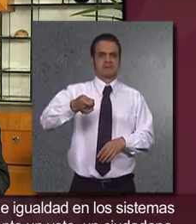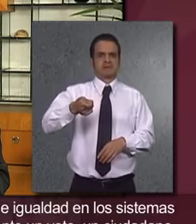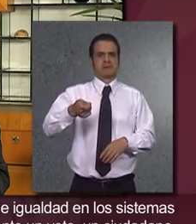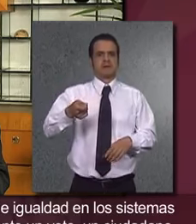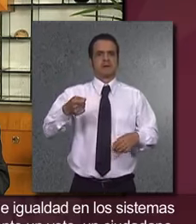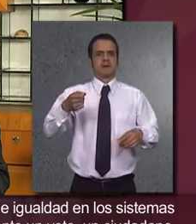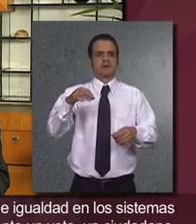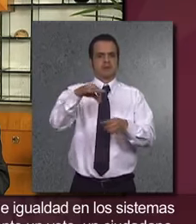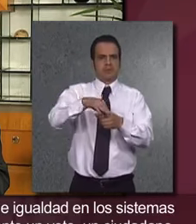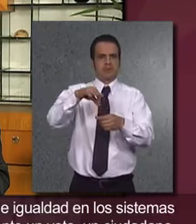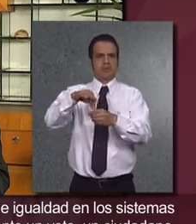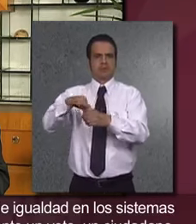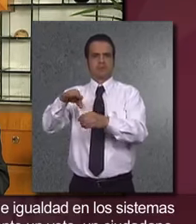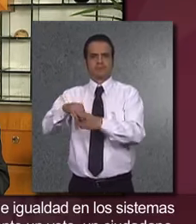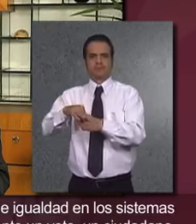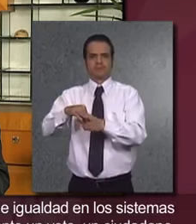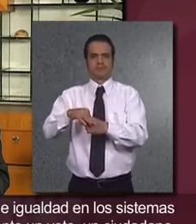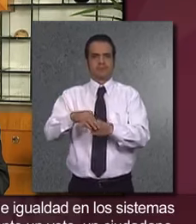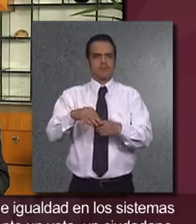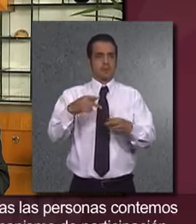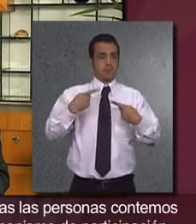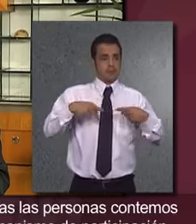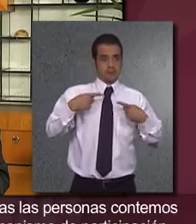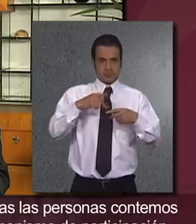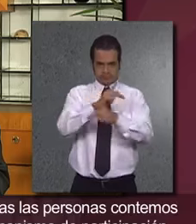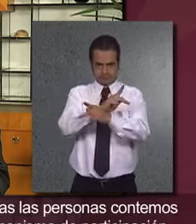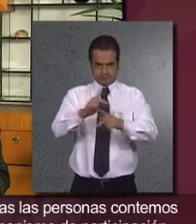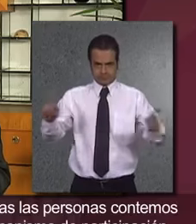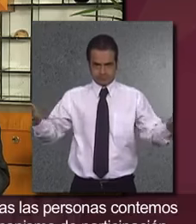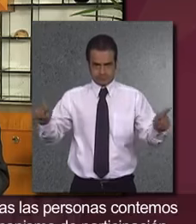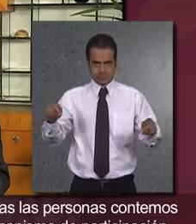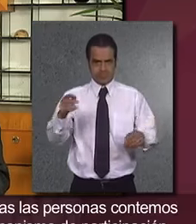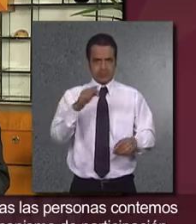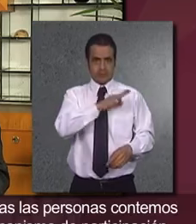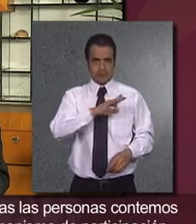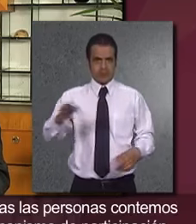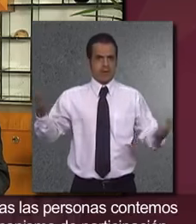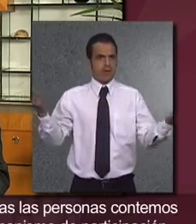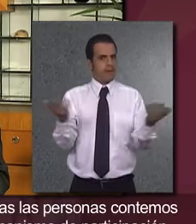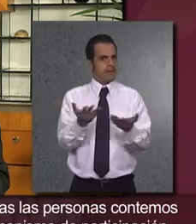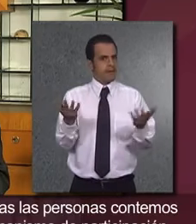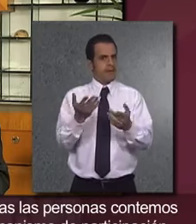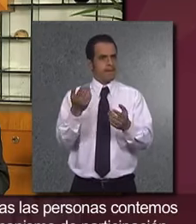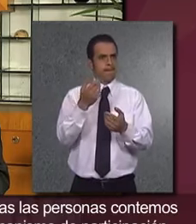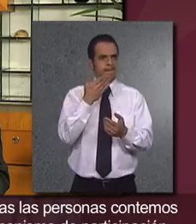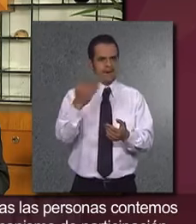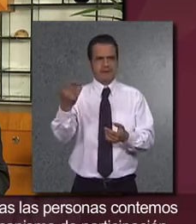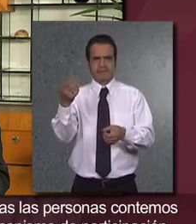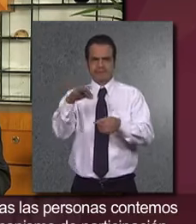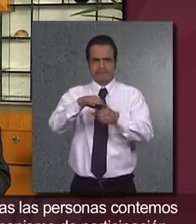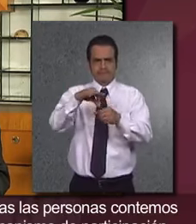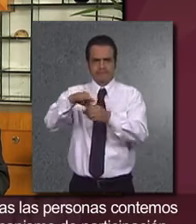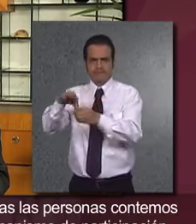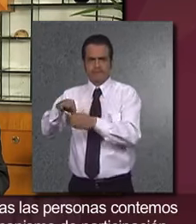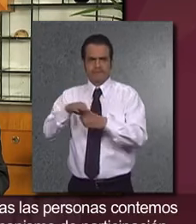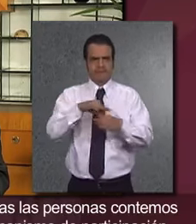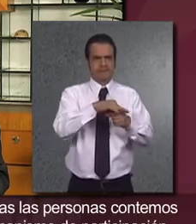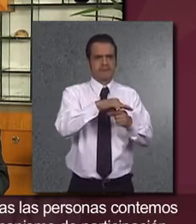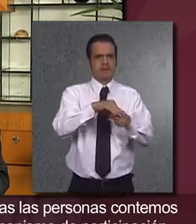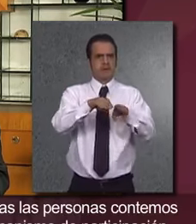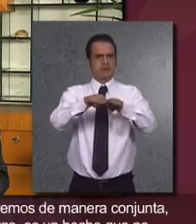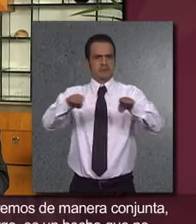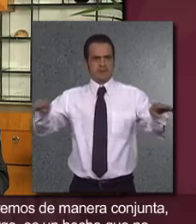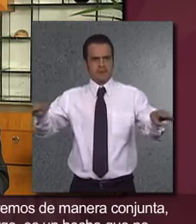es justamente un voto, un ciudadano, la posibilidad de que todas las personas contemos igual mediante este mecanismo